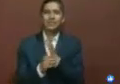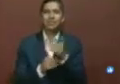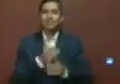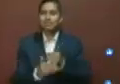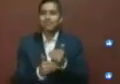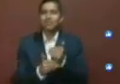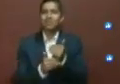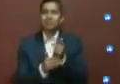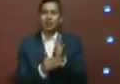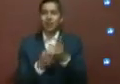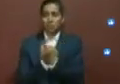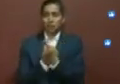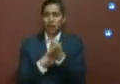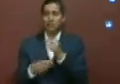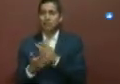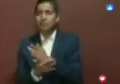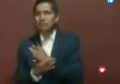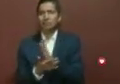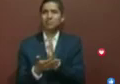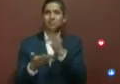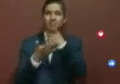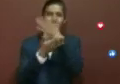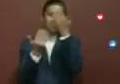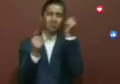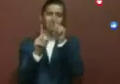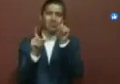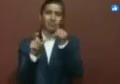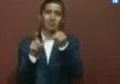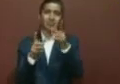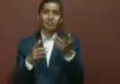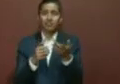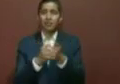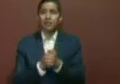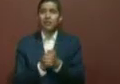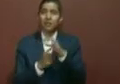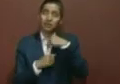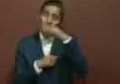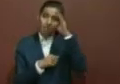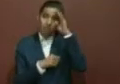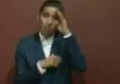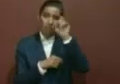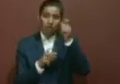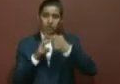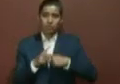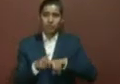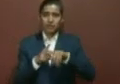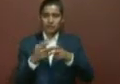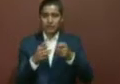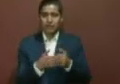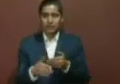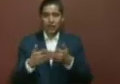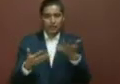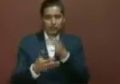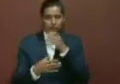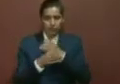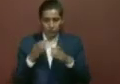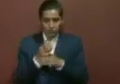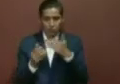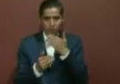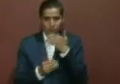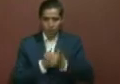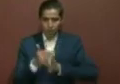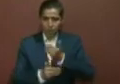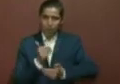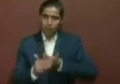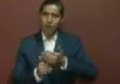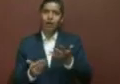otra, pues no sé, yo creo que el punto de partida es hacer las cosas bien, hay